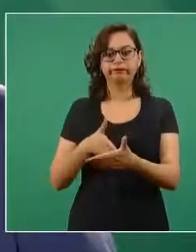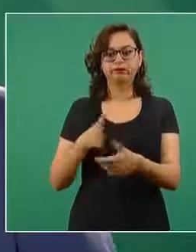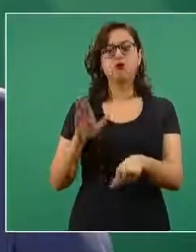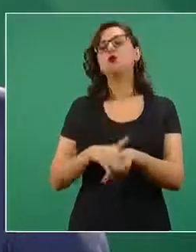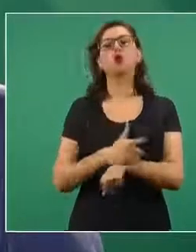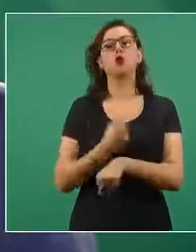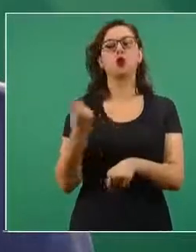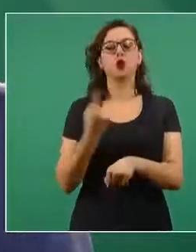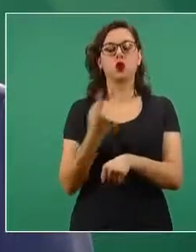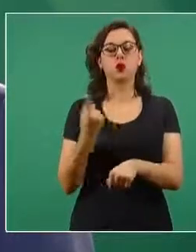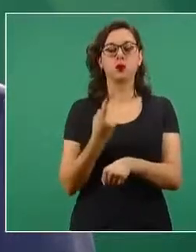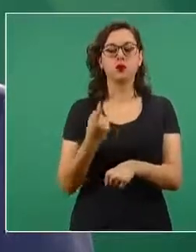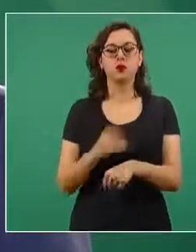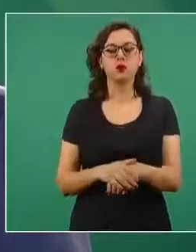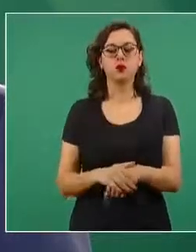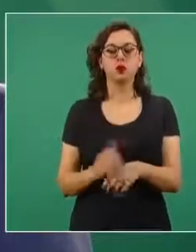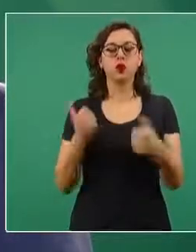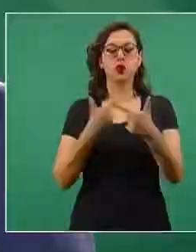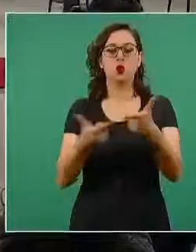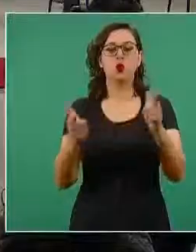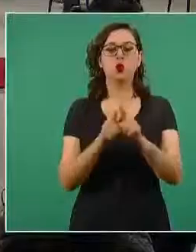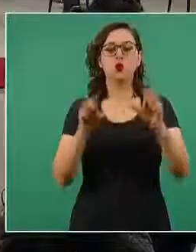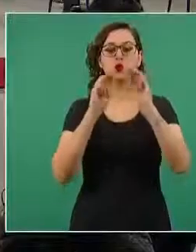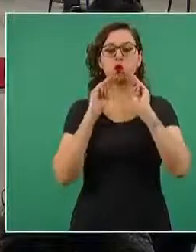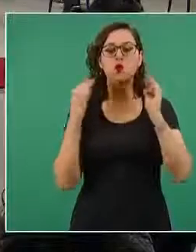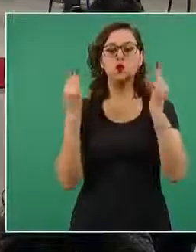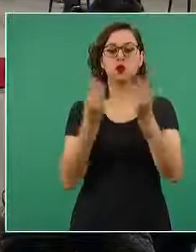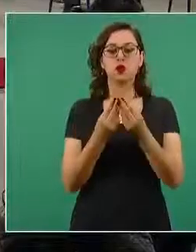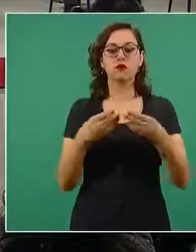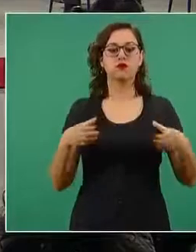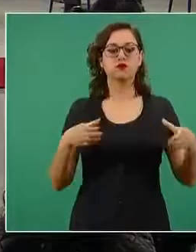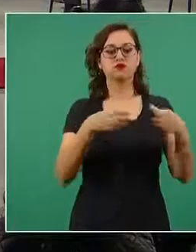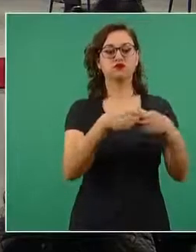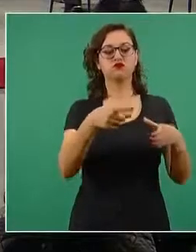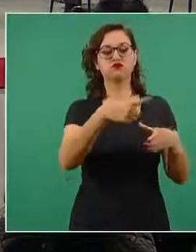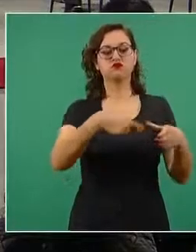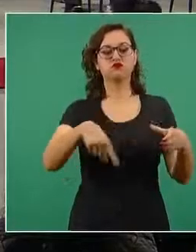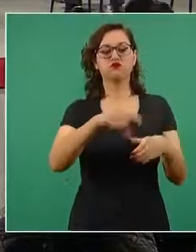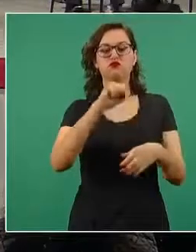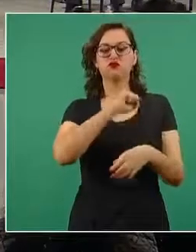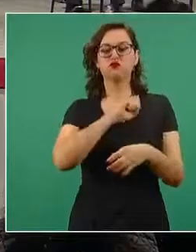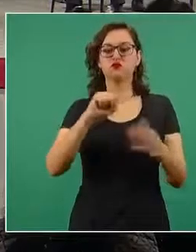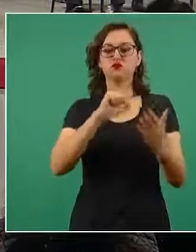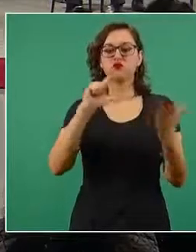porque hay bandas de delincuentes